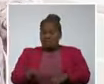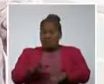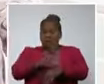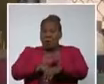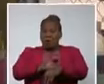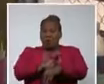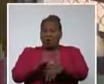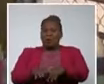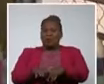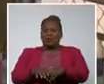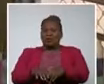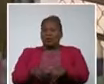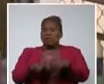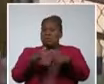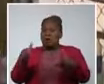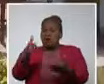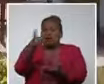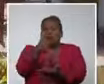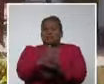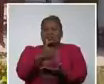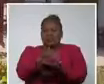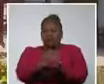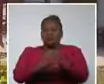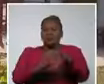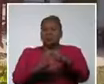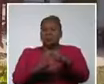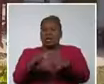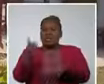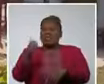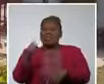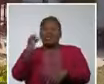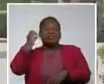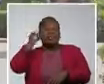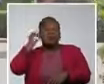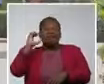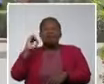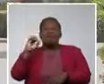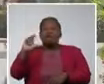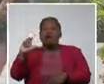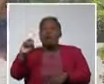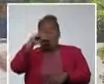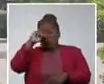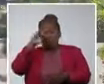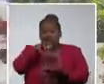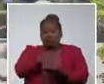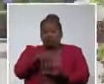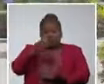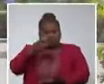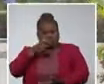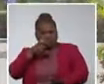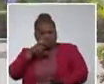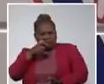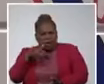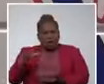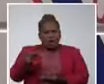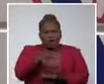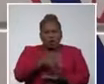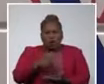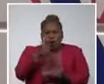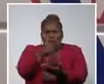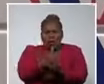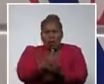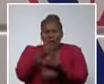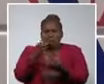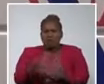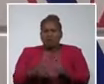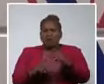municipio cabecera. 10 focos epidemiológicos se encuentran bajo vigilancia en la provincia, todos ubicados en la ciudad capital, 2